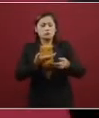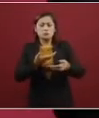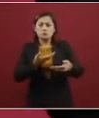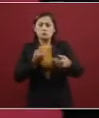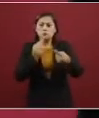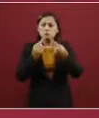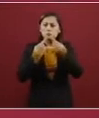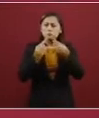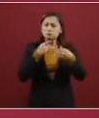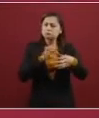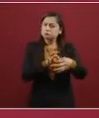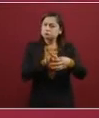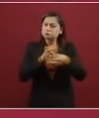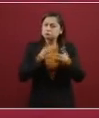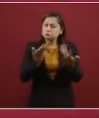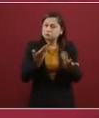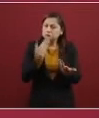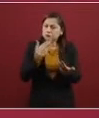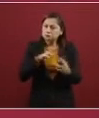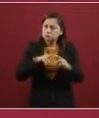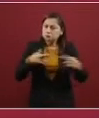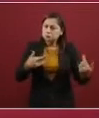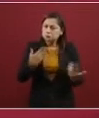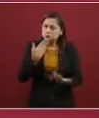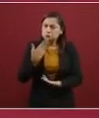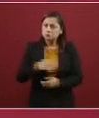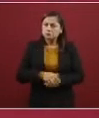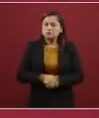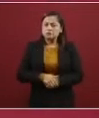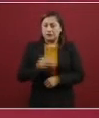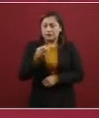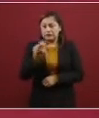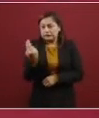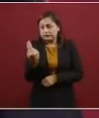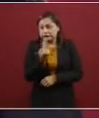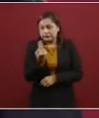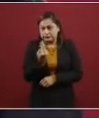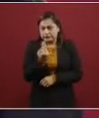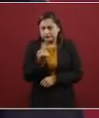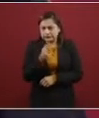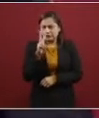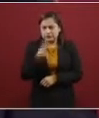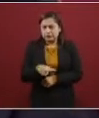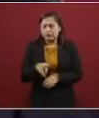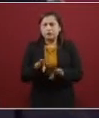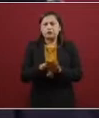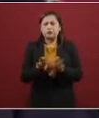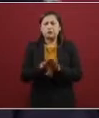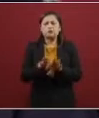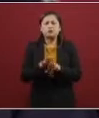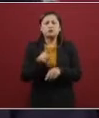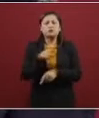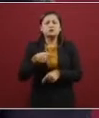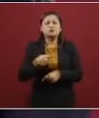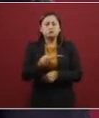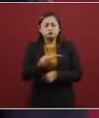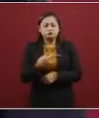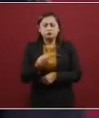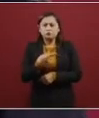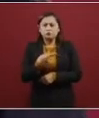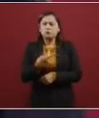vecindad necesaria es una muy buena vecindad que debemos de